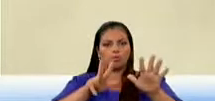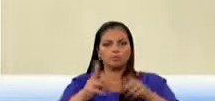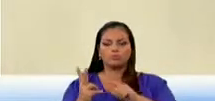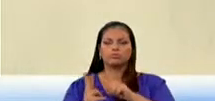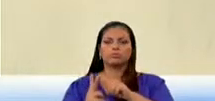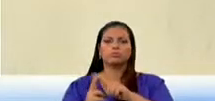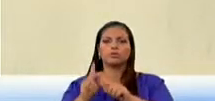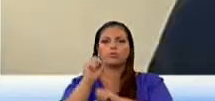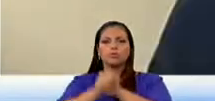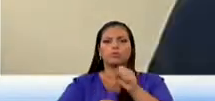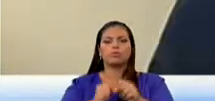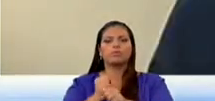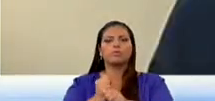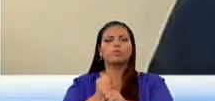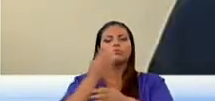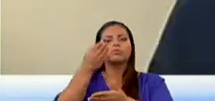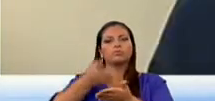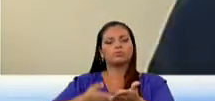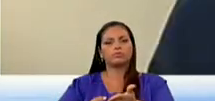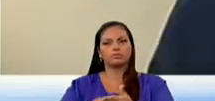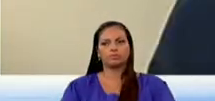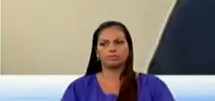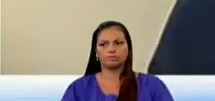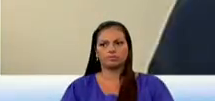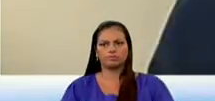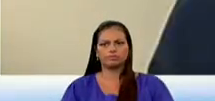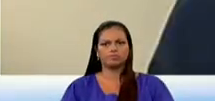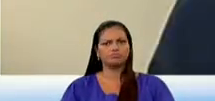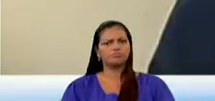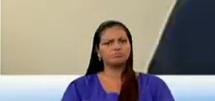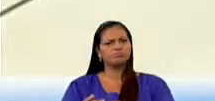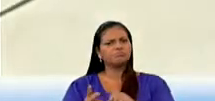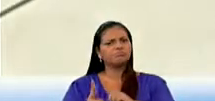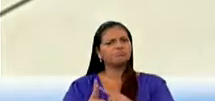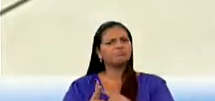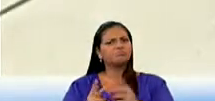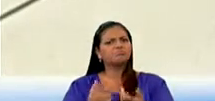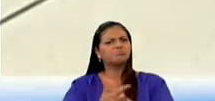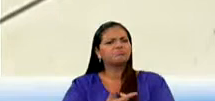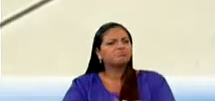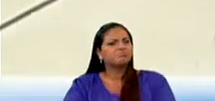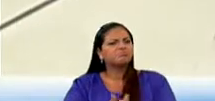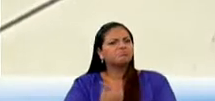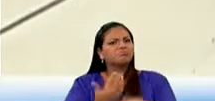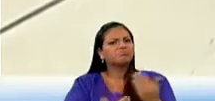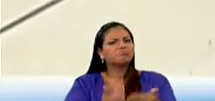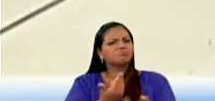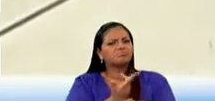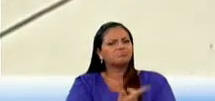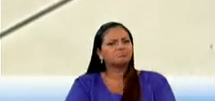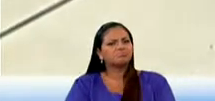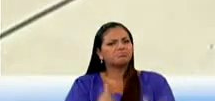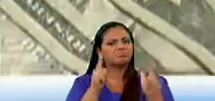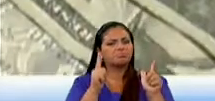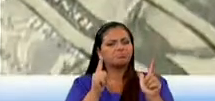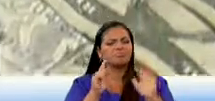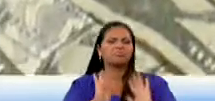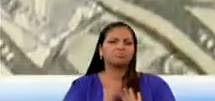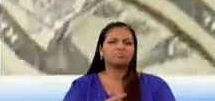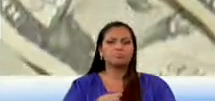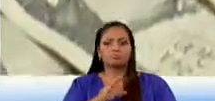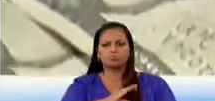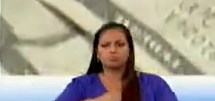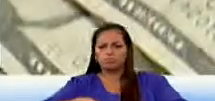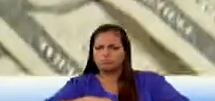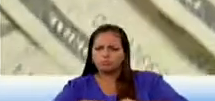8 días exactamente Bala U recobra su libertad. Y nosotros realizamos las vigilancias, seguimientos y labores y colecta